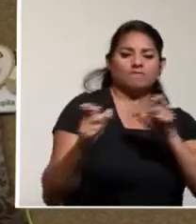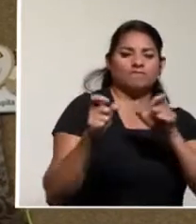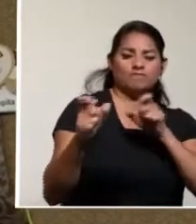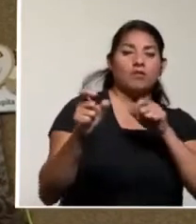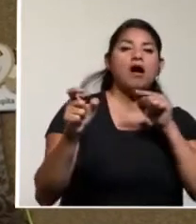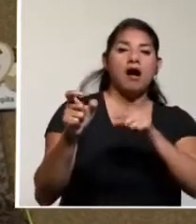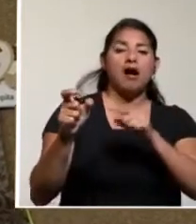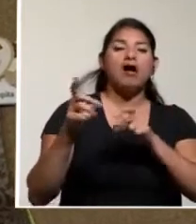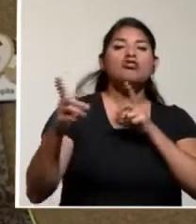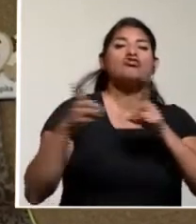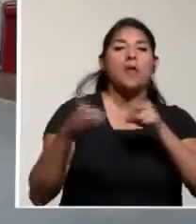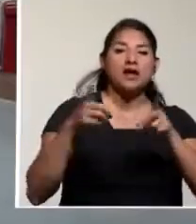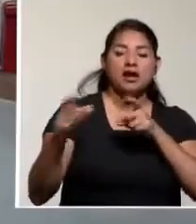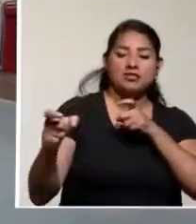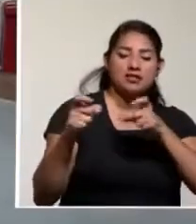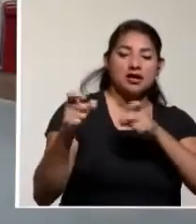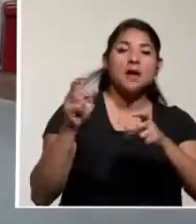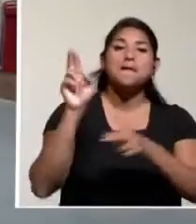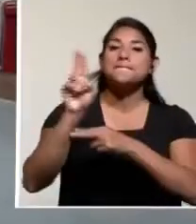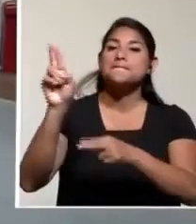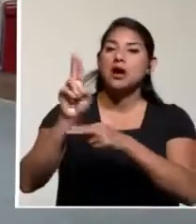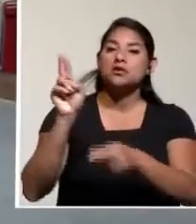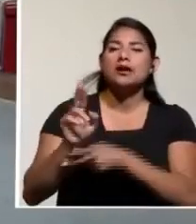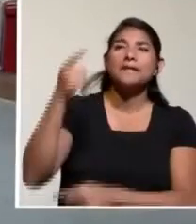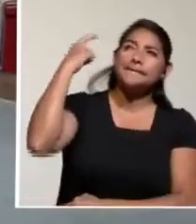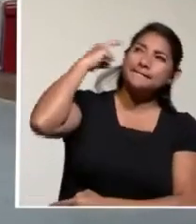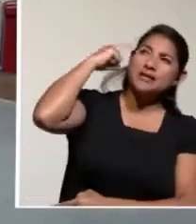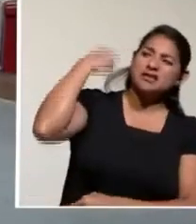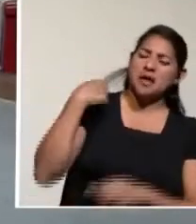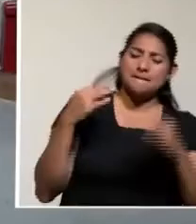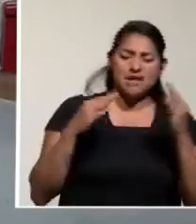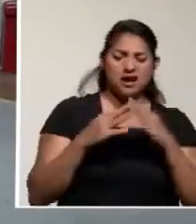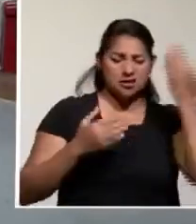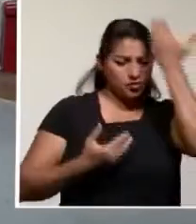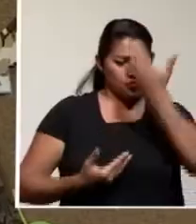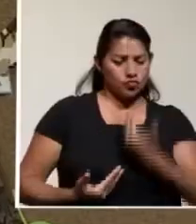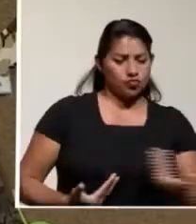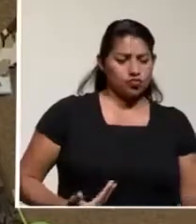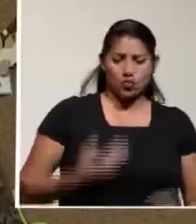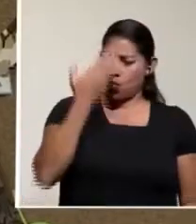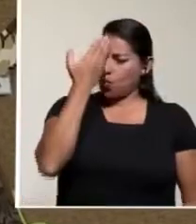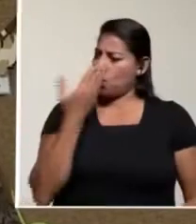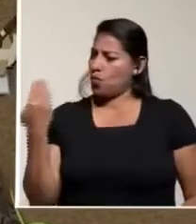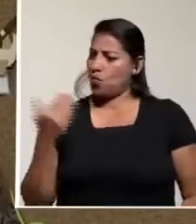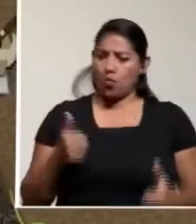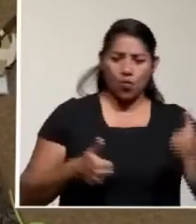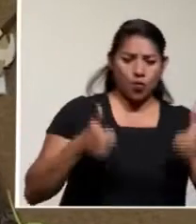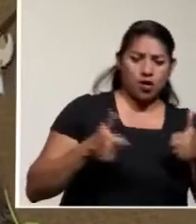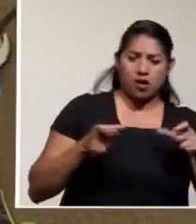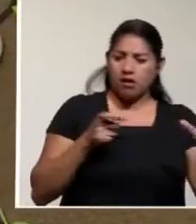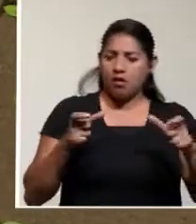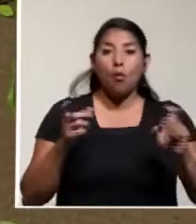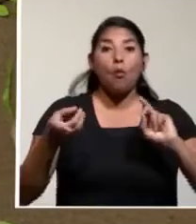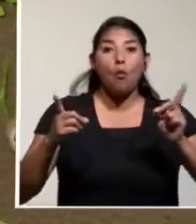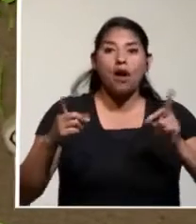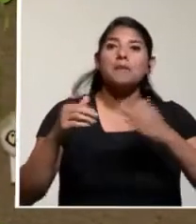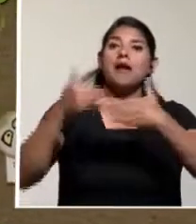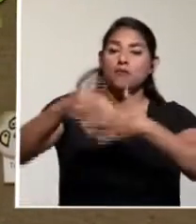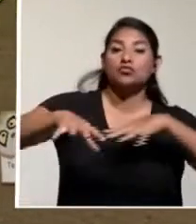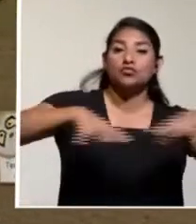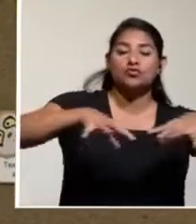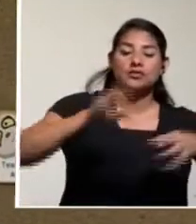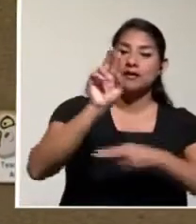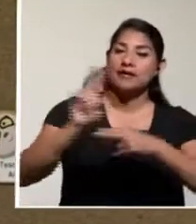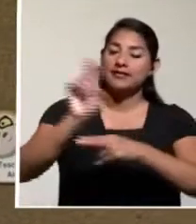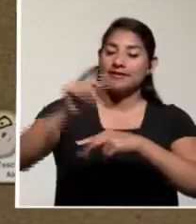¿verdad? El que usamos más. Vayan pensando allá en casa cuál es ese lado dominante para que ahora lo podamos usar en las actividades